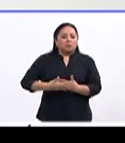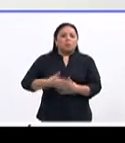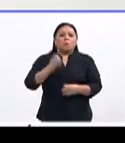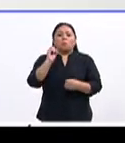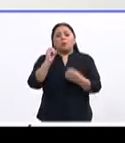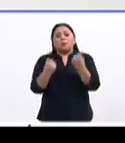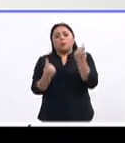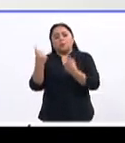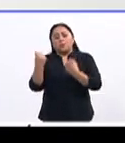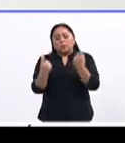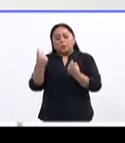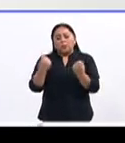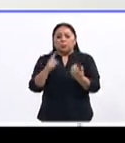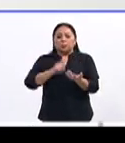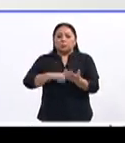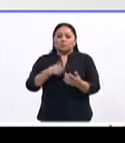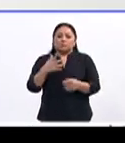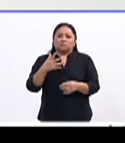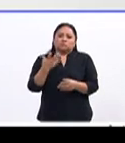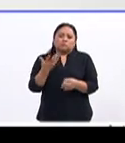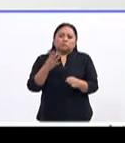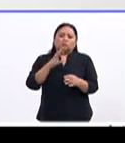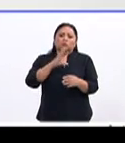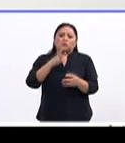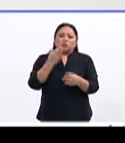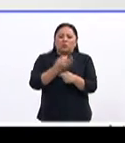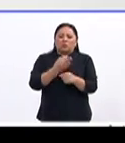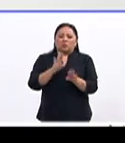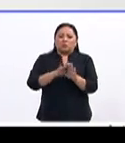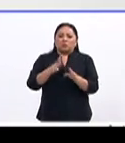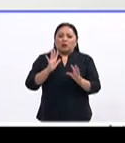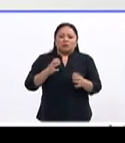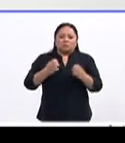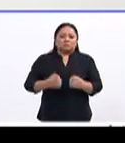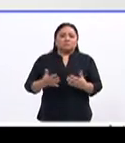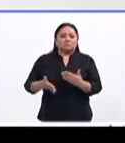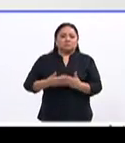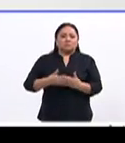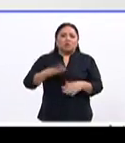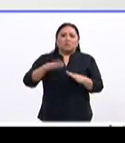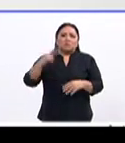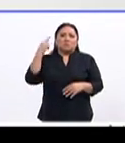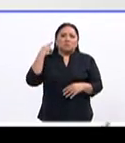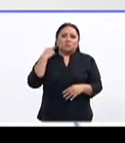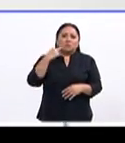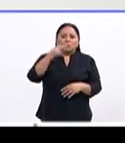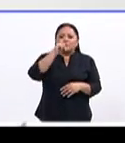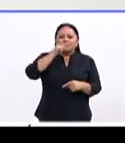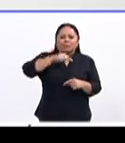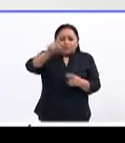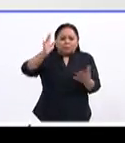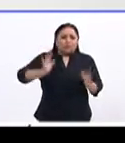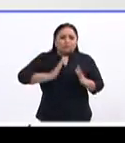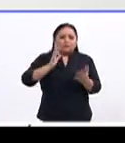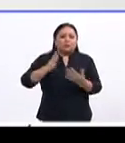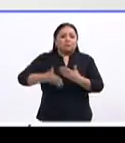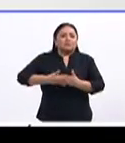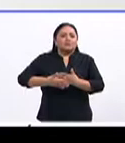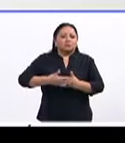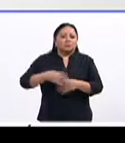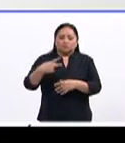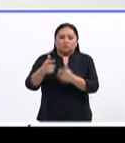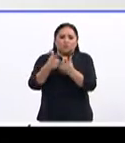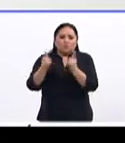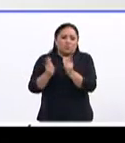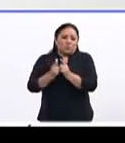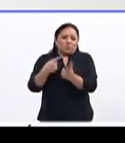o algunos pues que están ya embarazadas porque viajaban en el camino en su